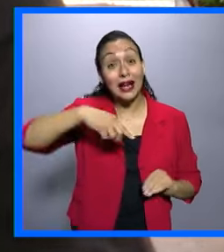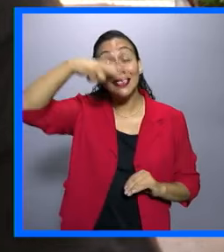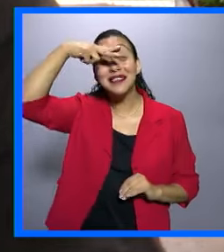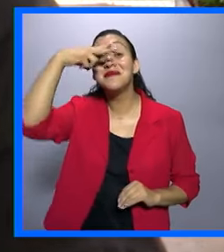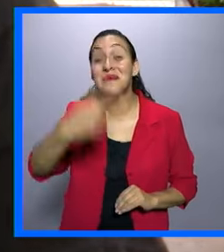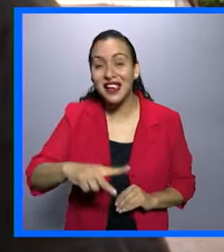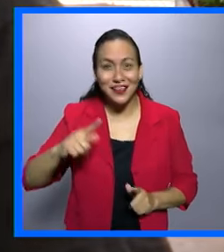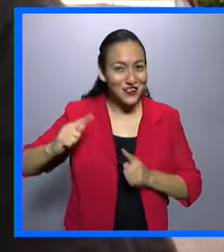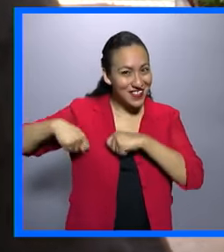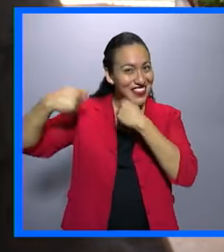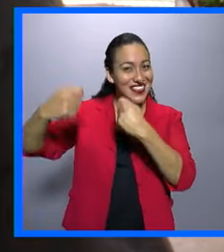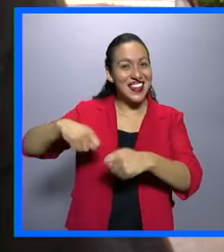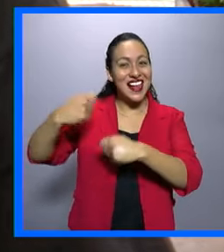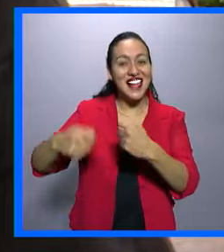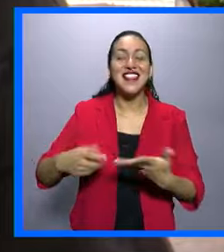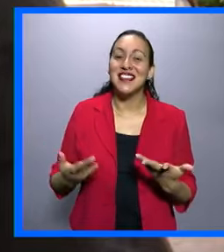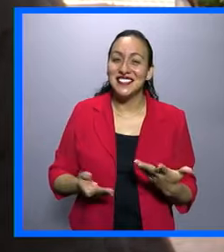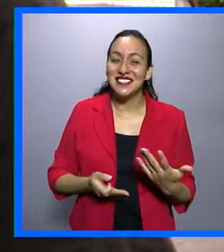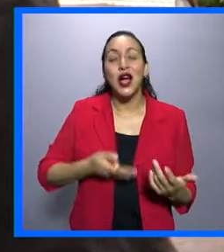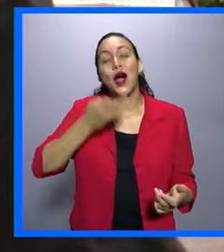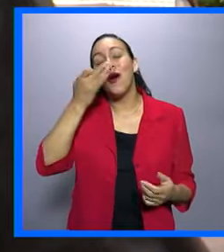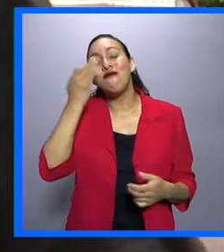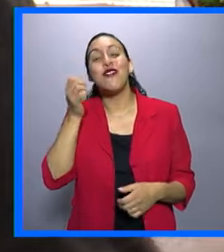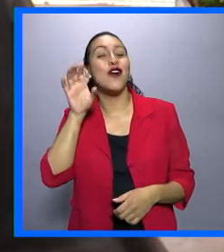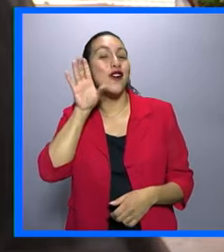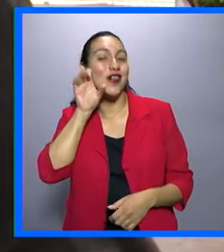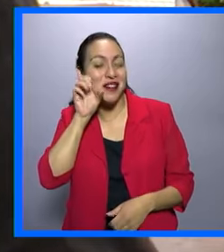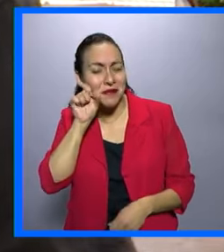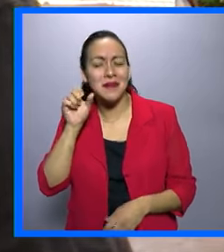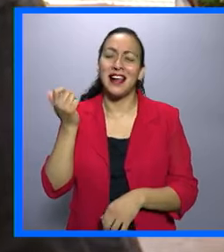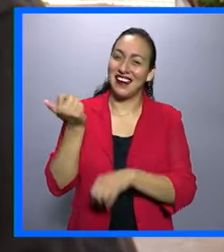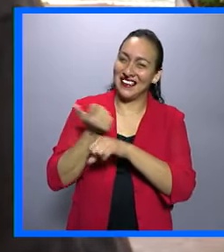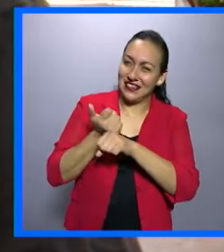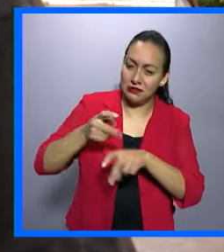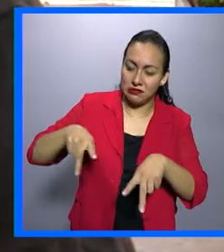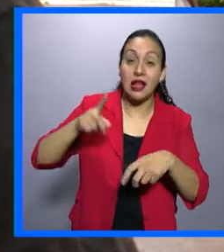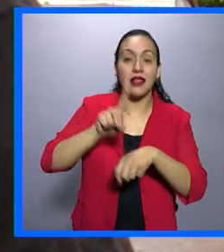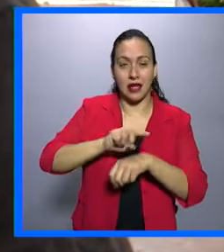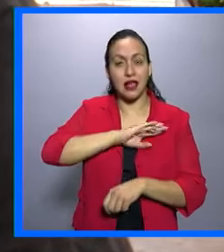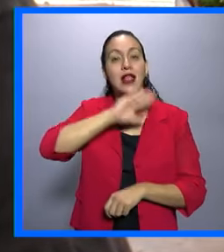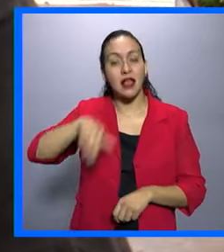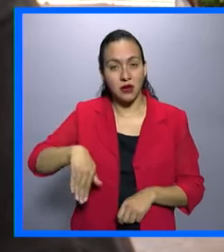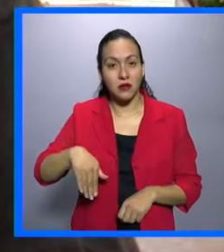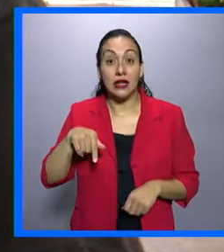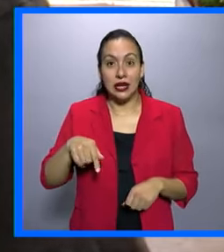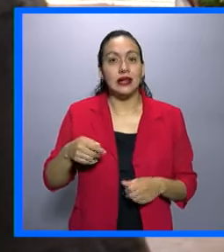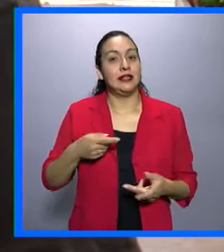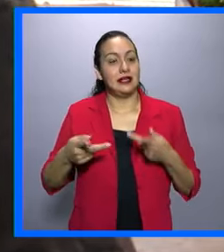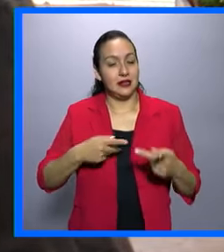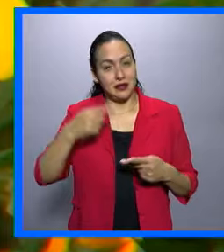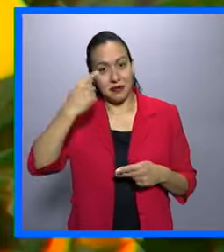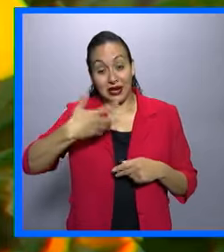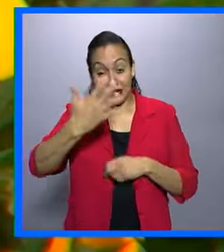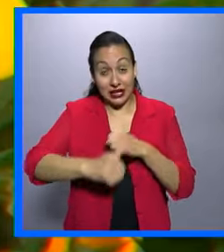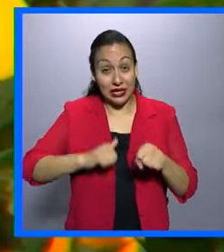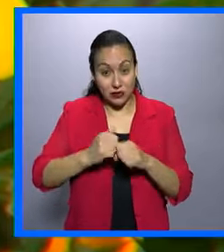muy tradicional y muy característica para la venta del Día de Muertos, se programa para que salga en ese lapso de 15